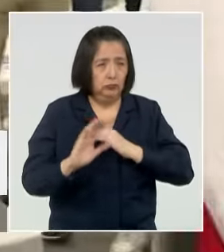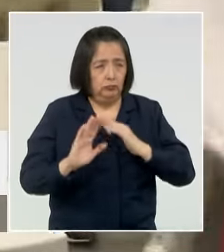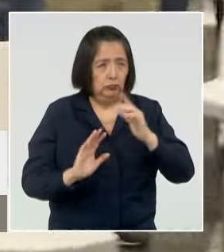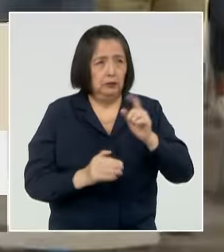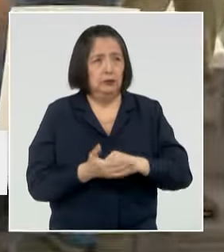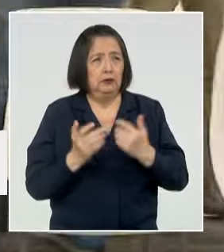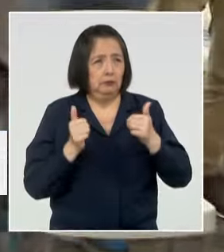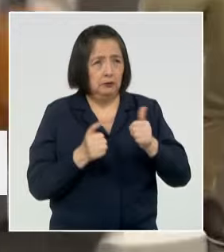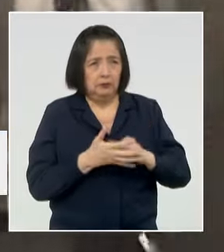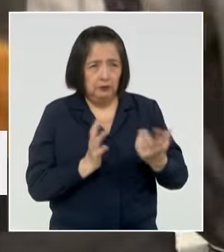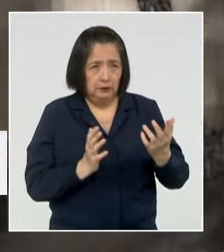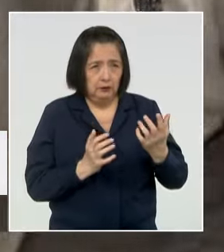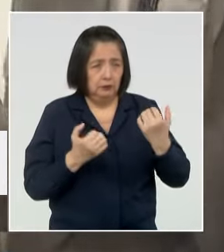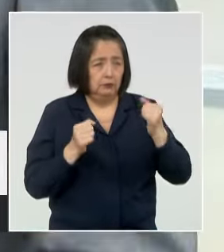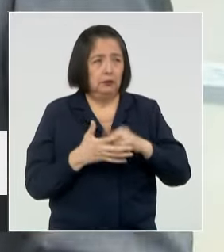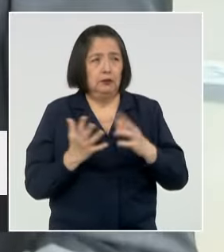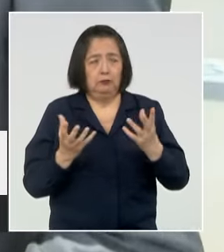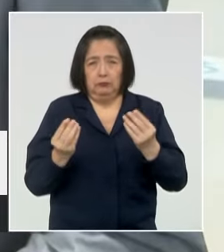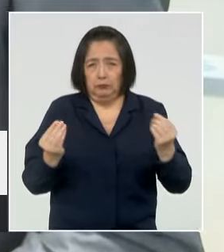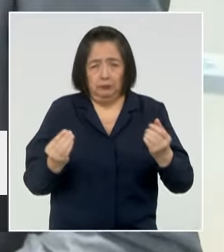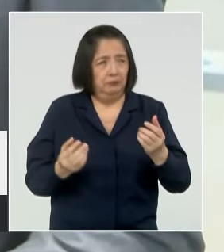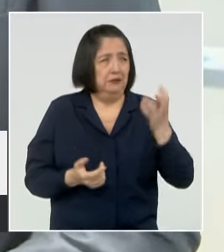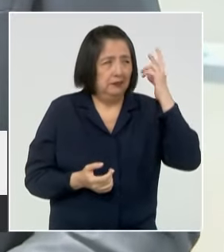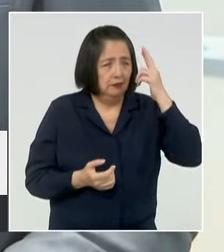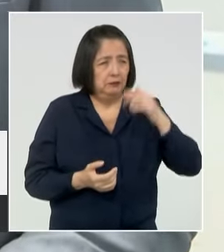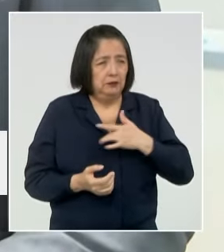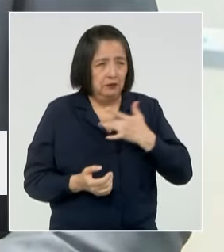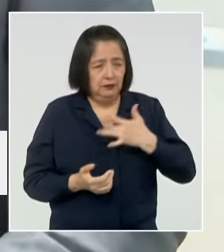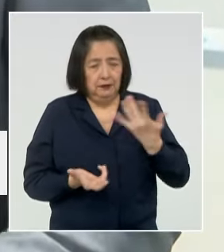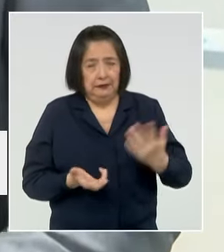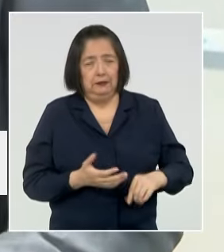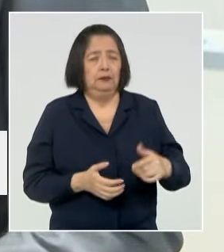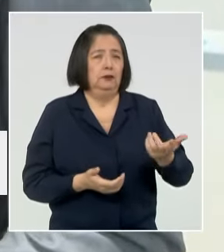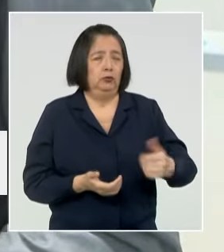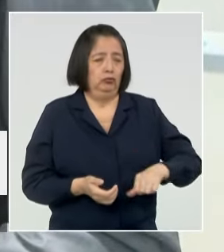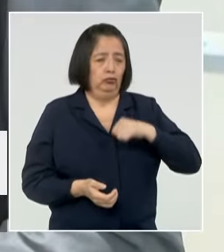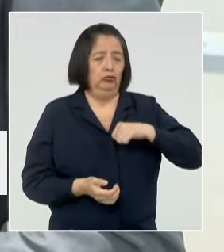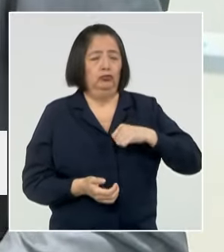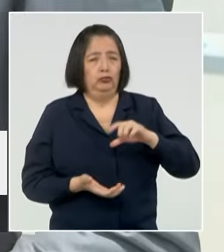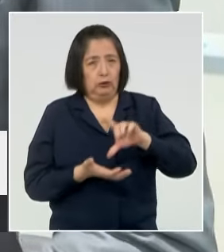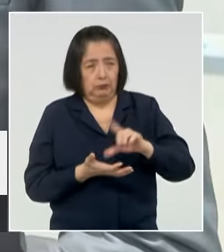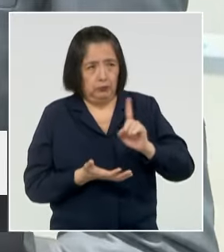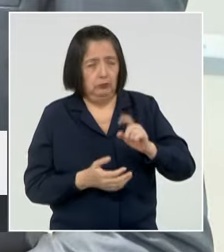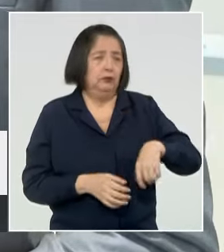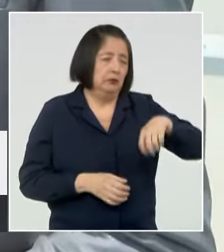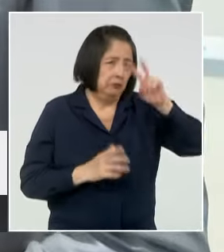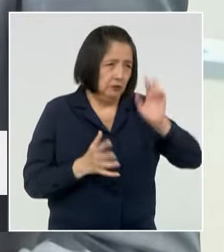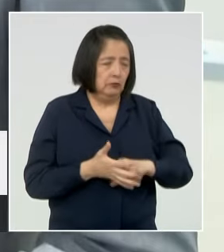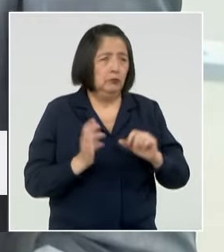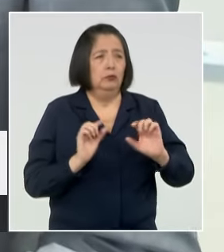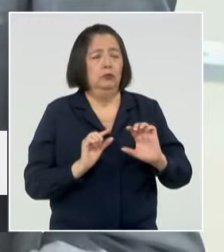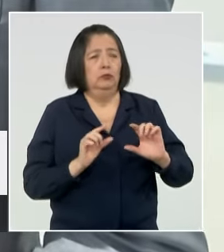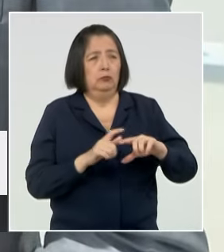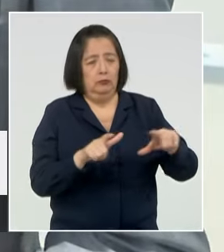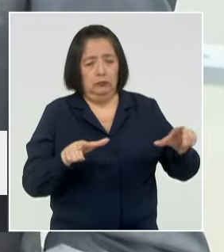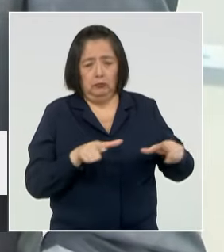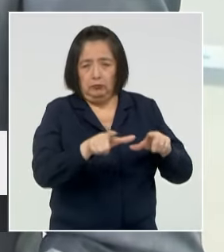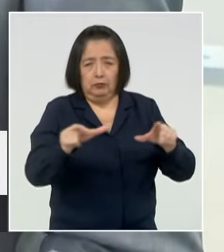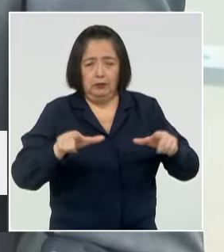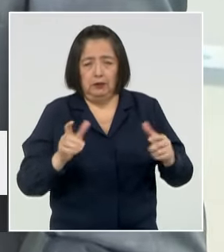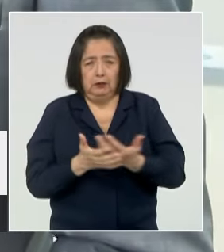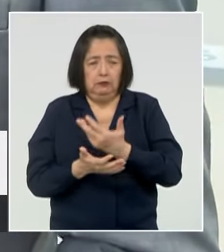deporte también. Hoy hay muchas razones para sentirnos orgullosos, no solamente de Lima, sino también de Perú. Albergamos un ciclo olímpico nuevo a partir del